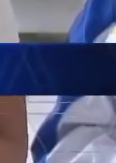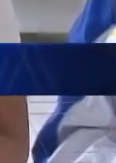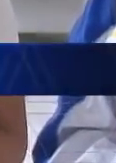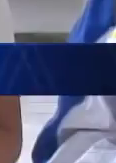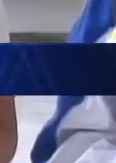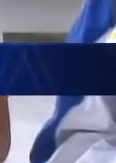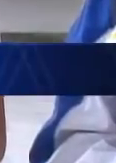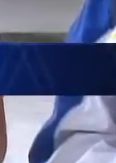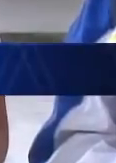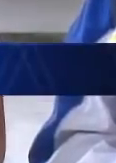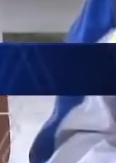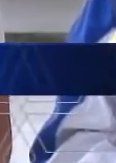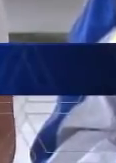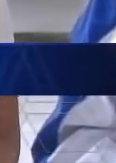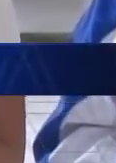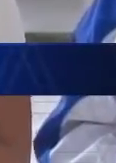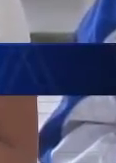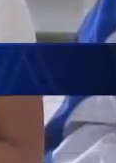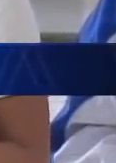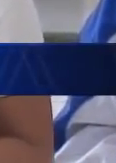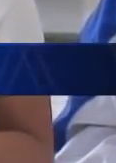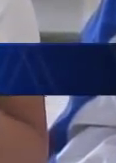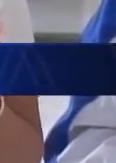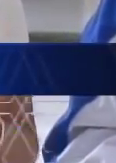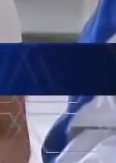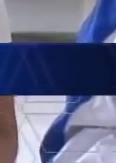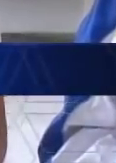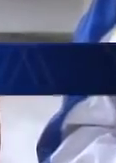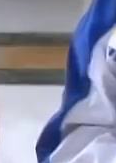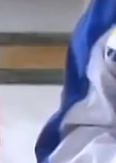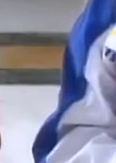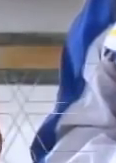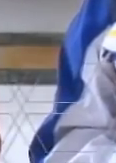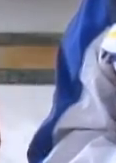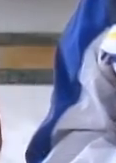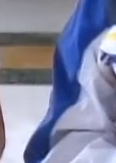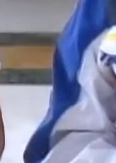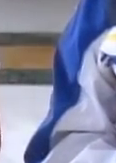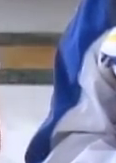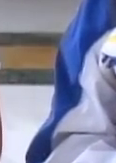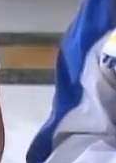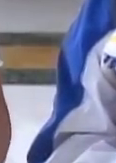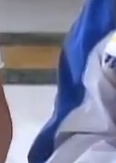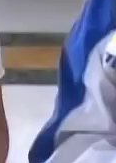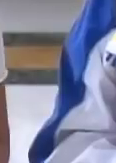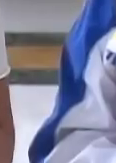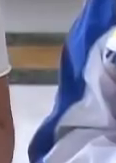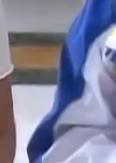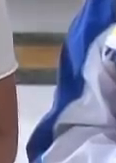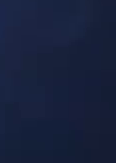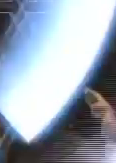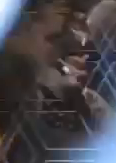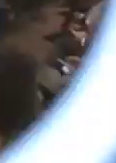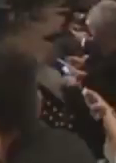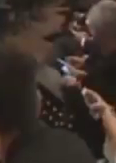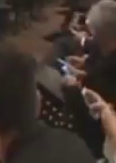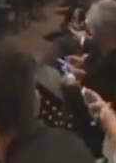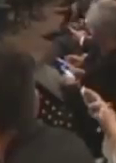Acude al CNE. Delcy Rodríguez sostendrá una reunión con la presidenta del ente comicial Tibisay Lucena.